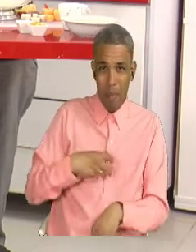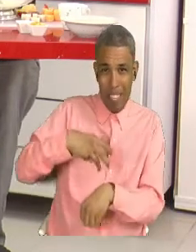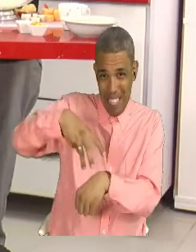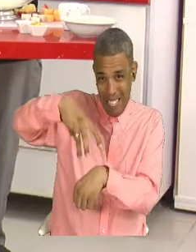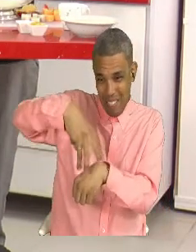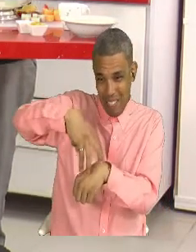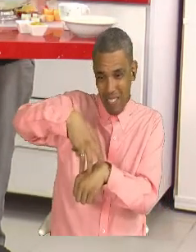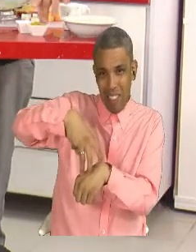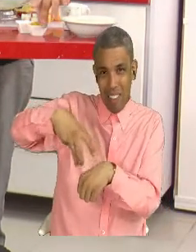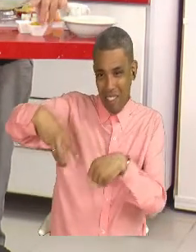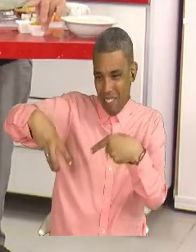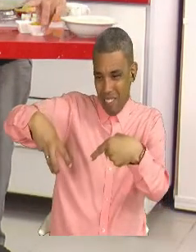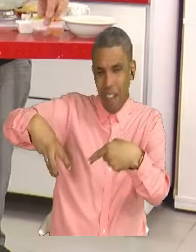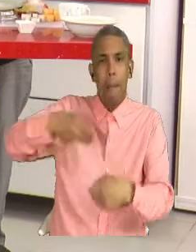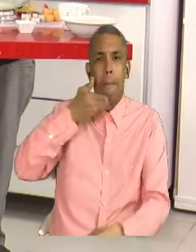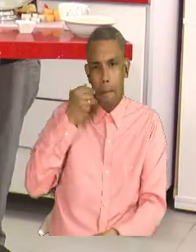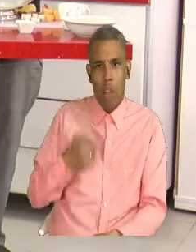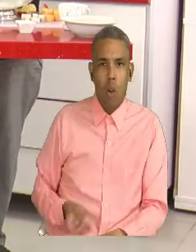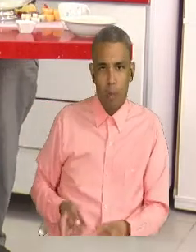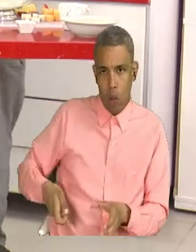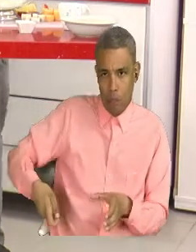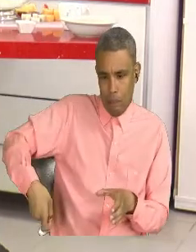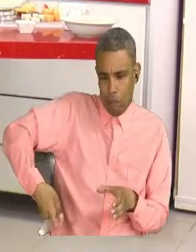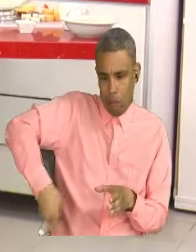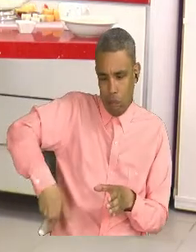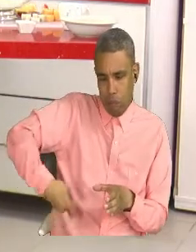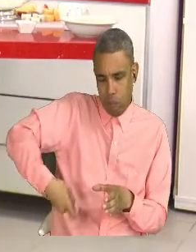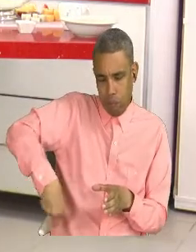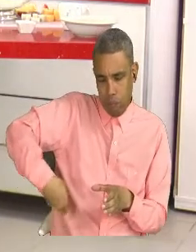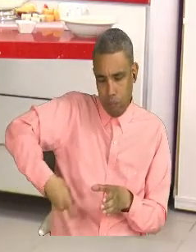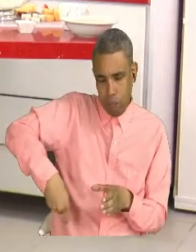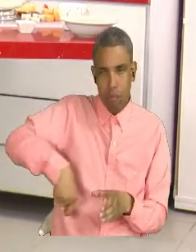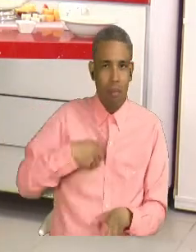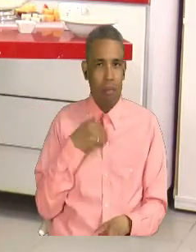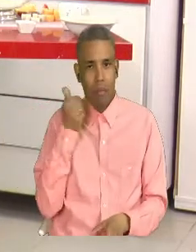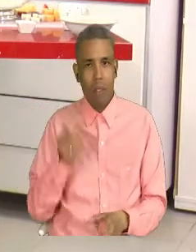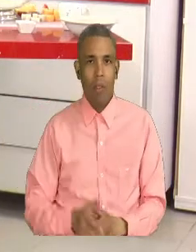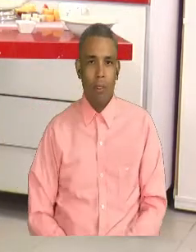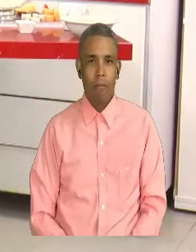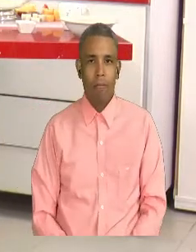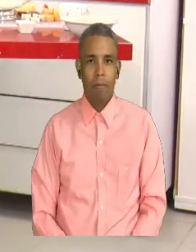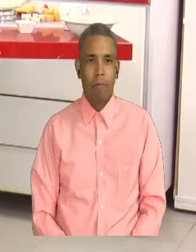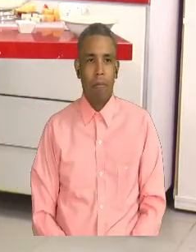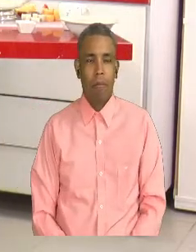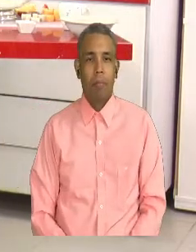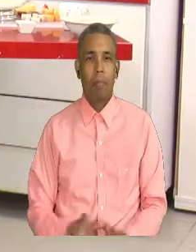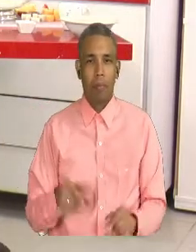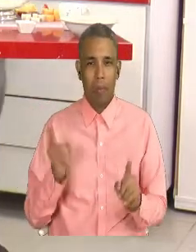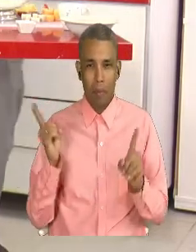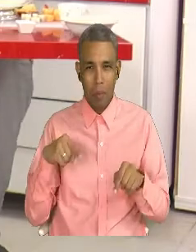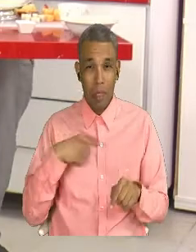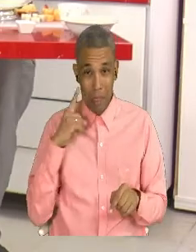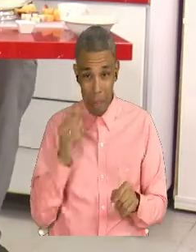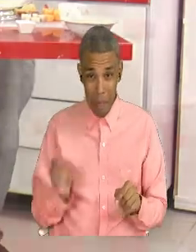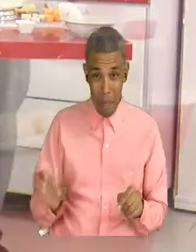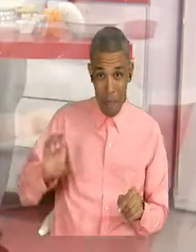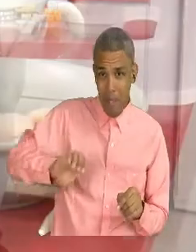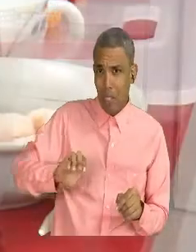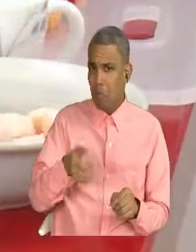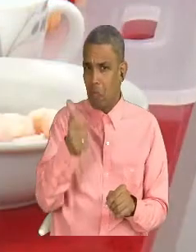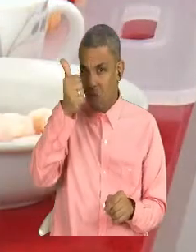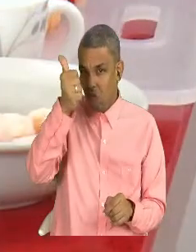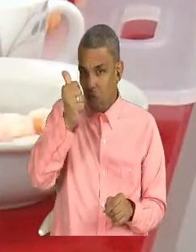lo pueden hacer. Y acá tenemos la mostaza. Okay. La mostaza sí es a gusto,